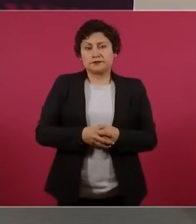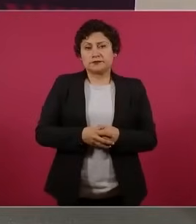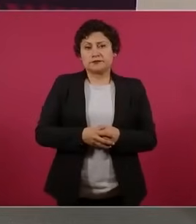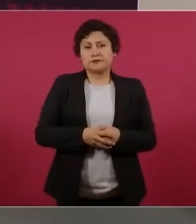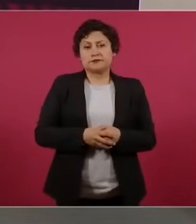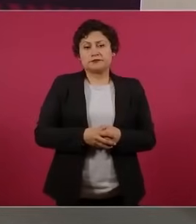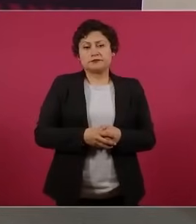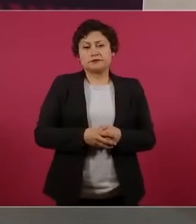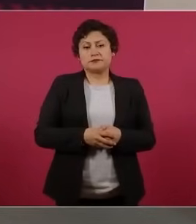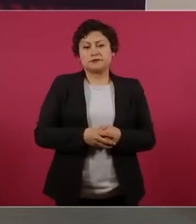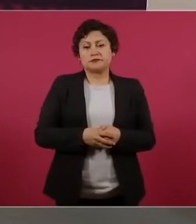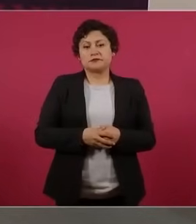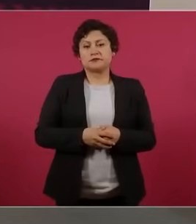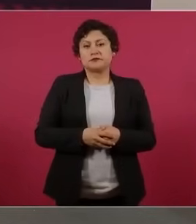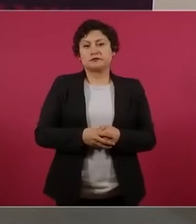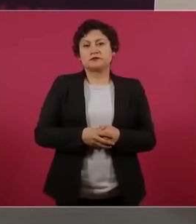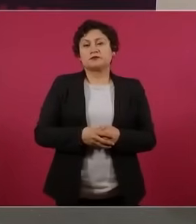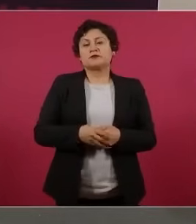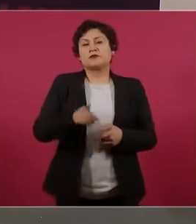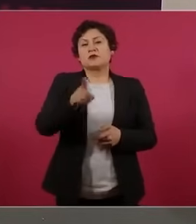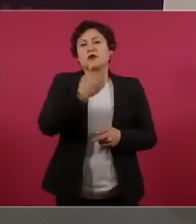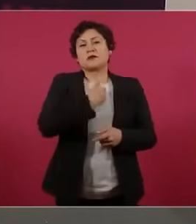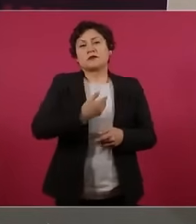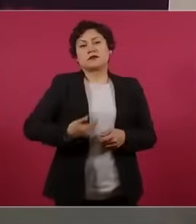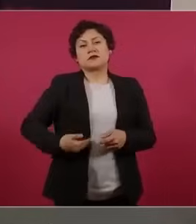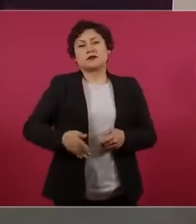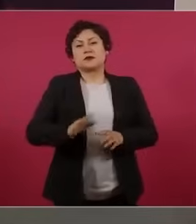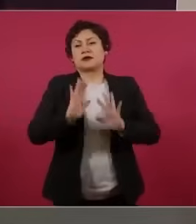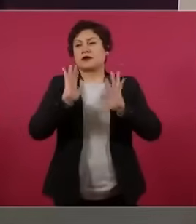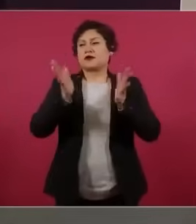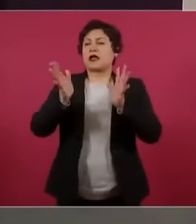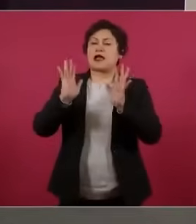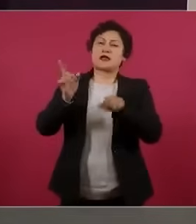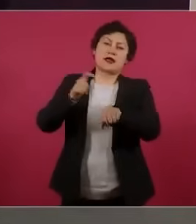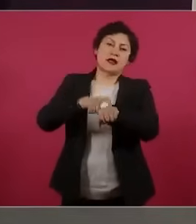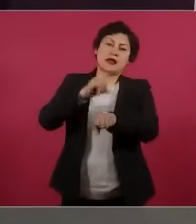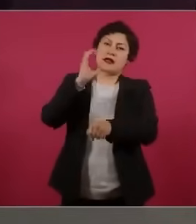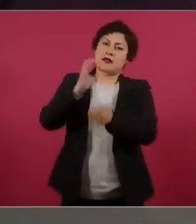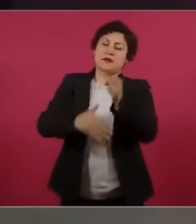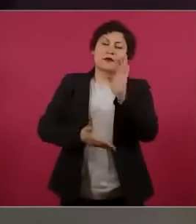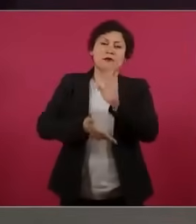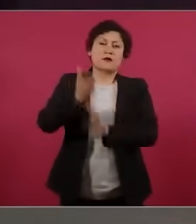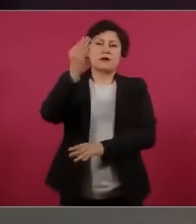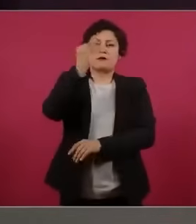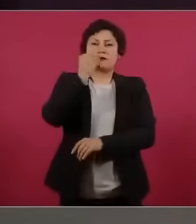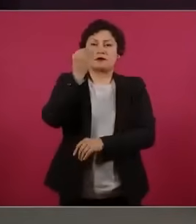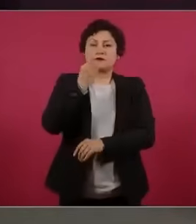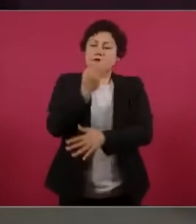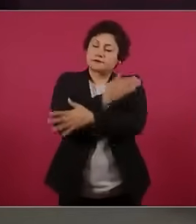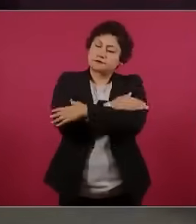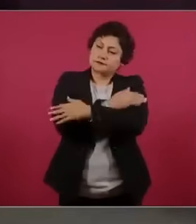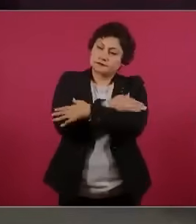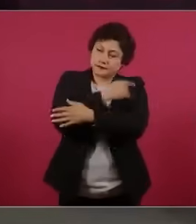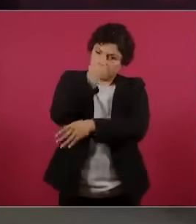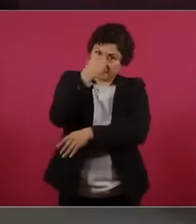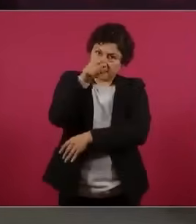Presidente, en el ya se terminó la entrevista. Muchas gracias. Vámonos a desayunar. Un abrazo a ti. Gracias.